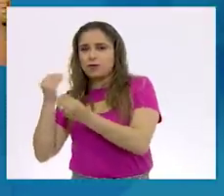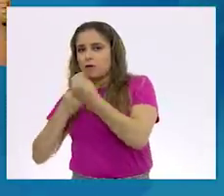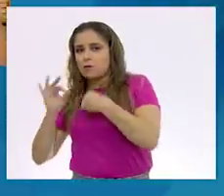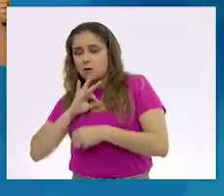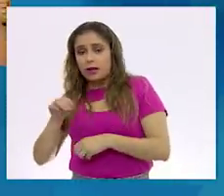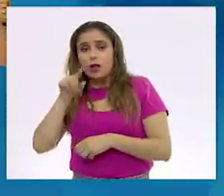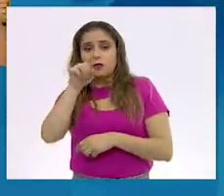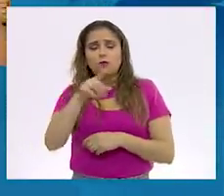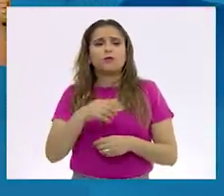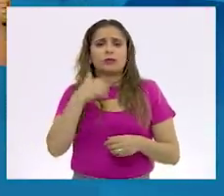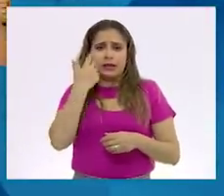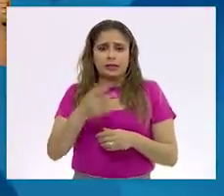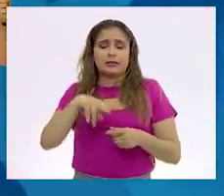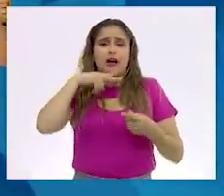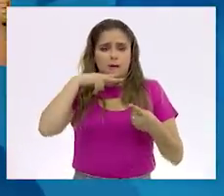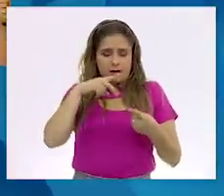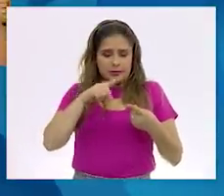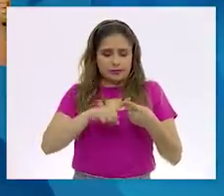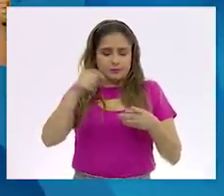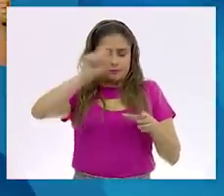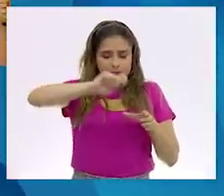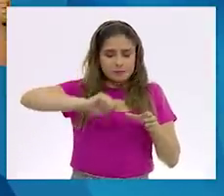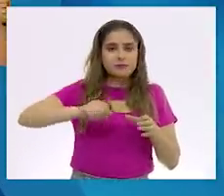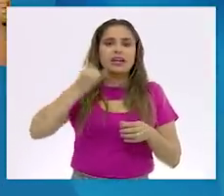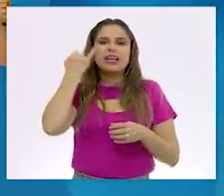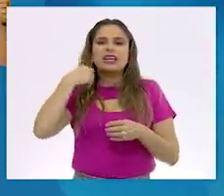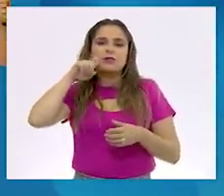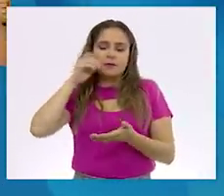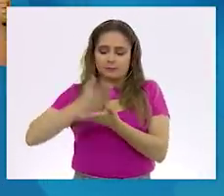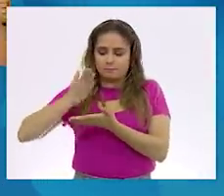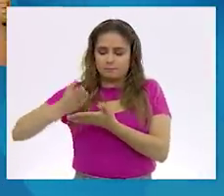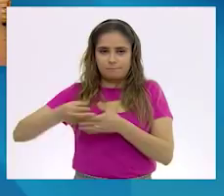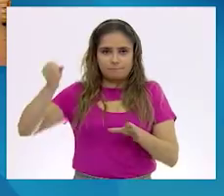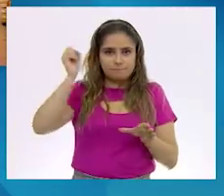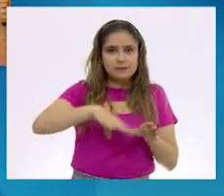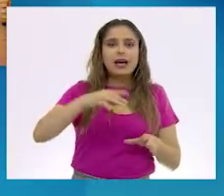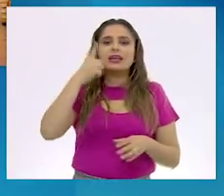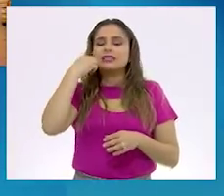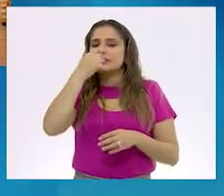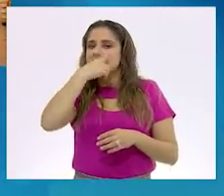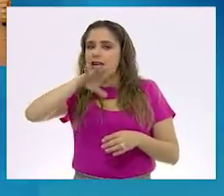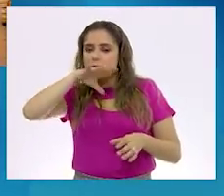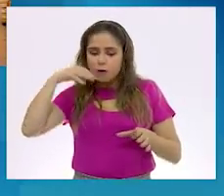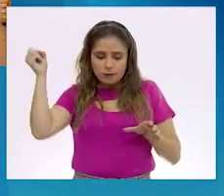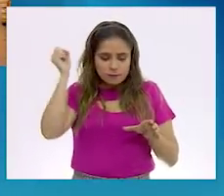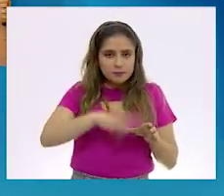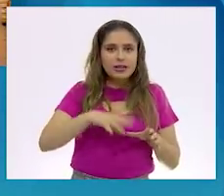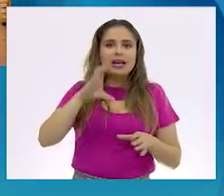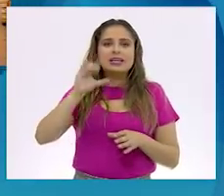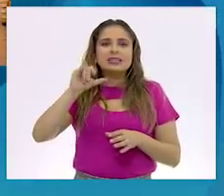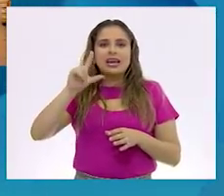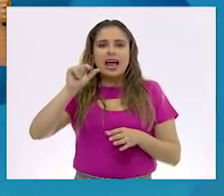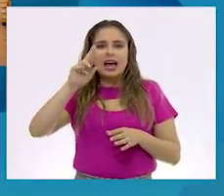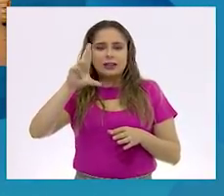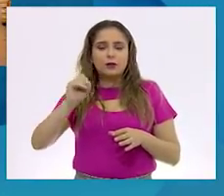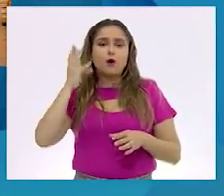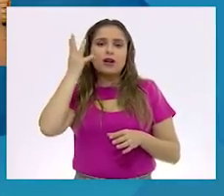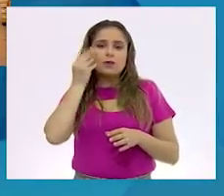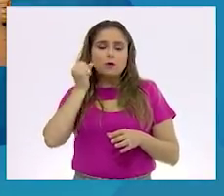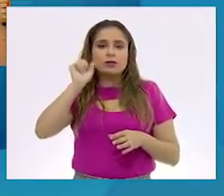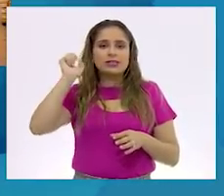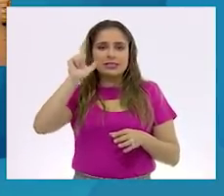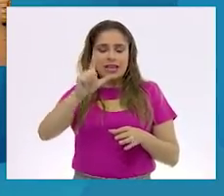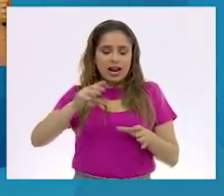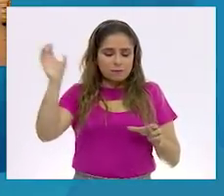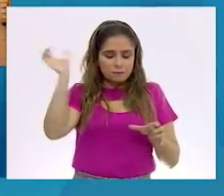se necesita aguacate, jitomate, cebolla, cilantro, limón y sal, y si te